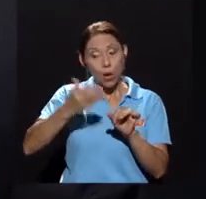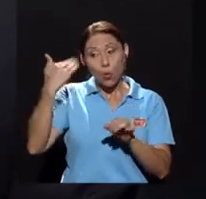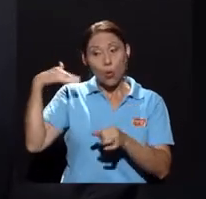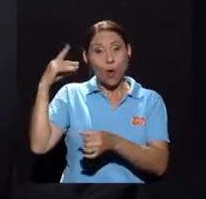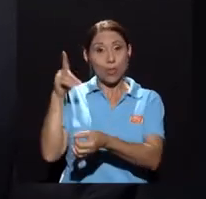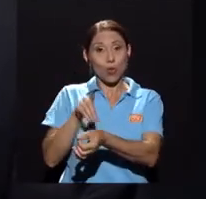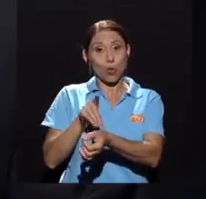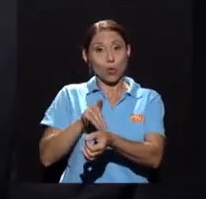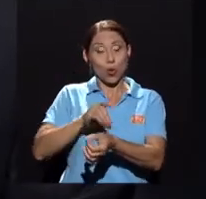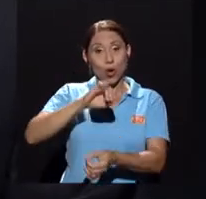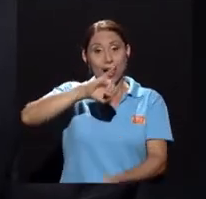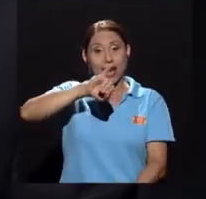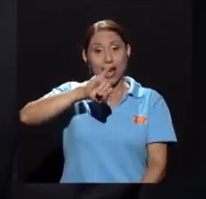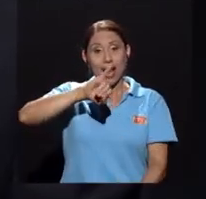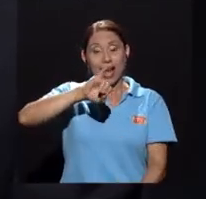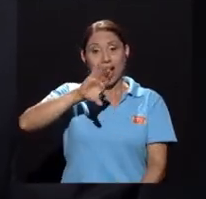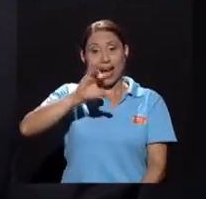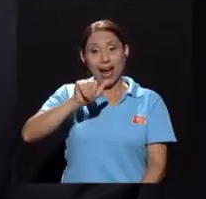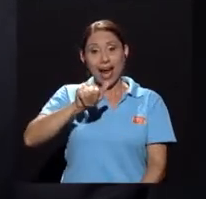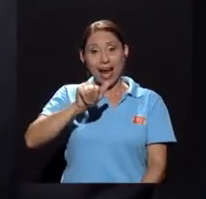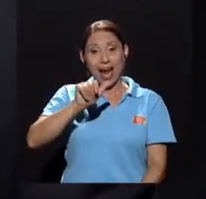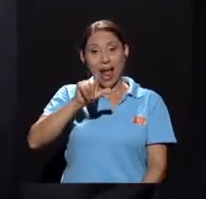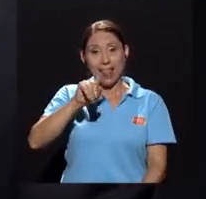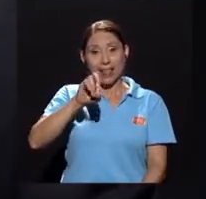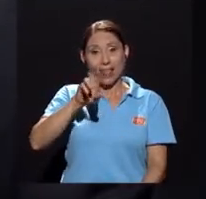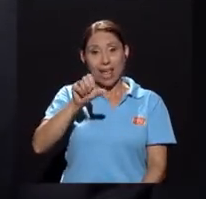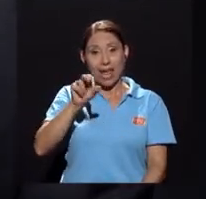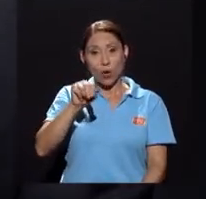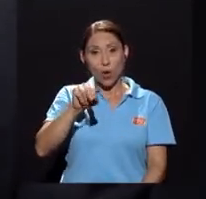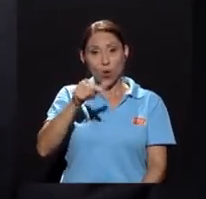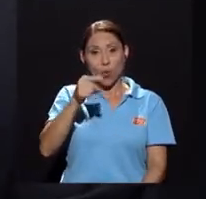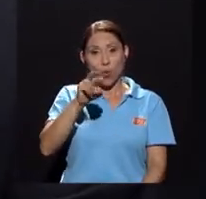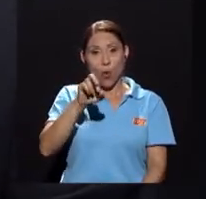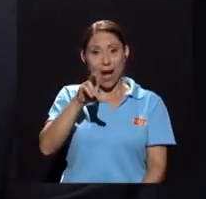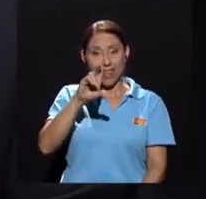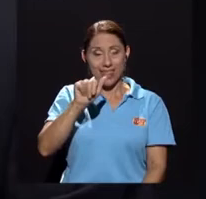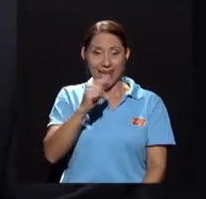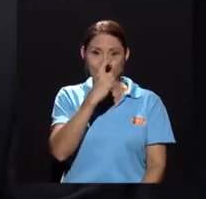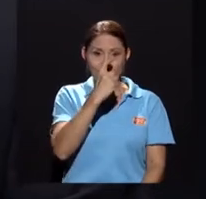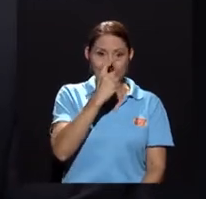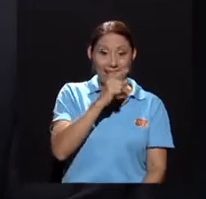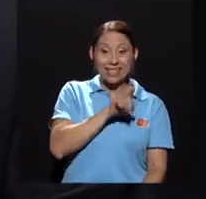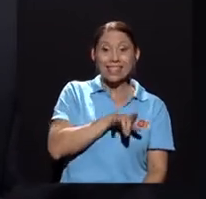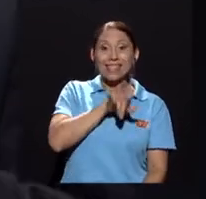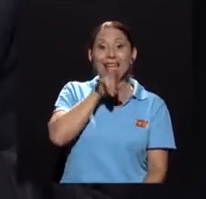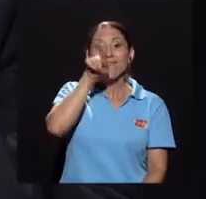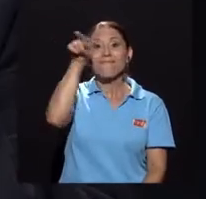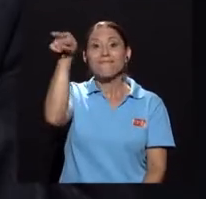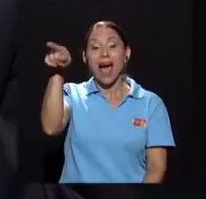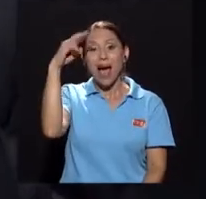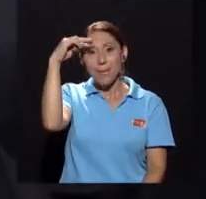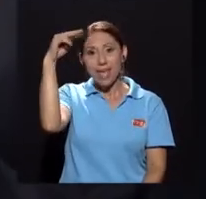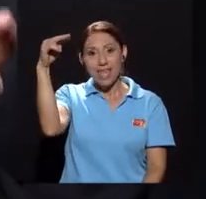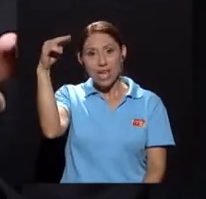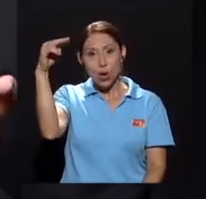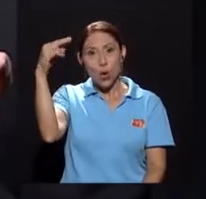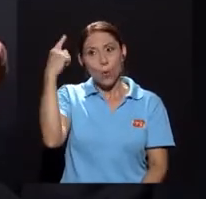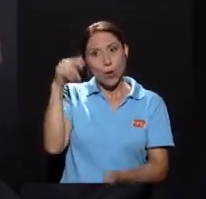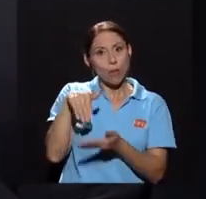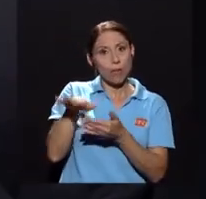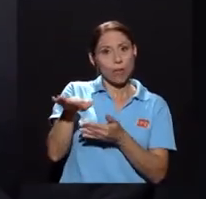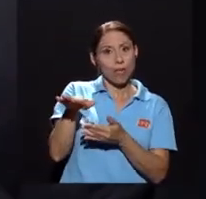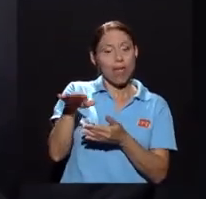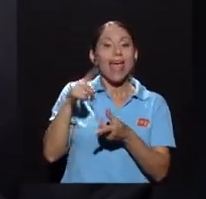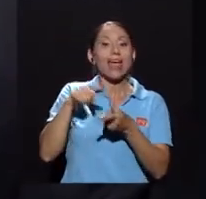guardia se va al exilio a méxico resulta que llegan a vivir a un edificio que es un lado del edificio está la